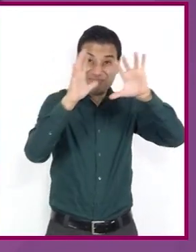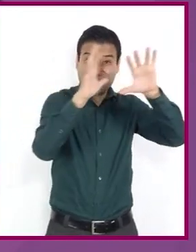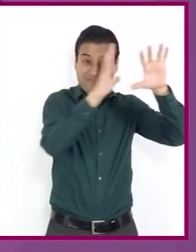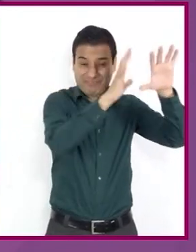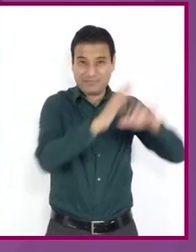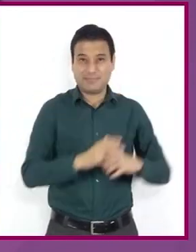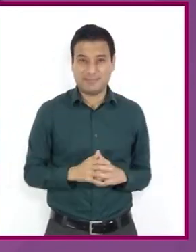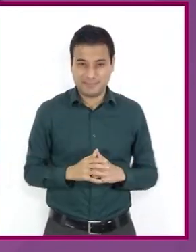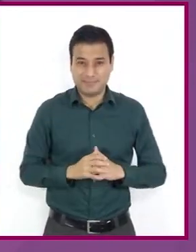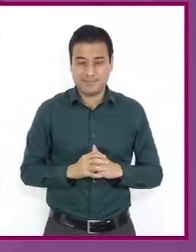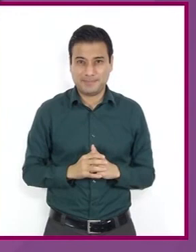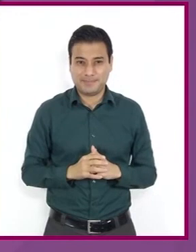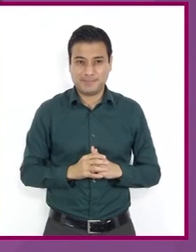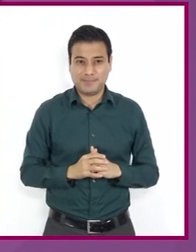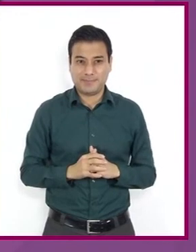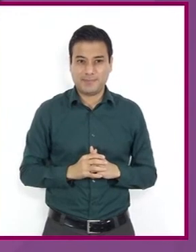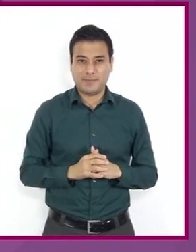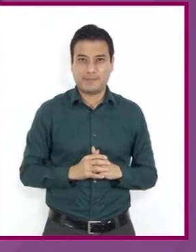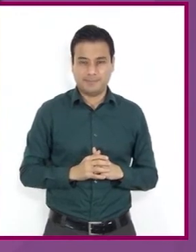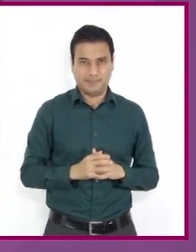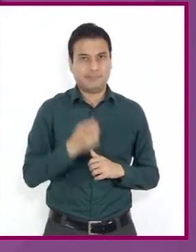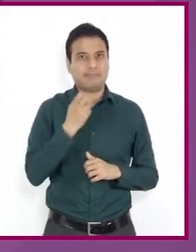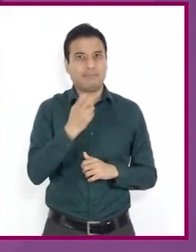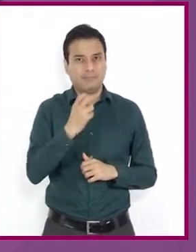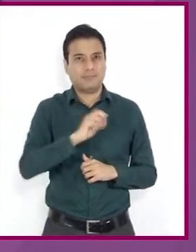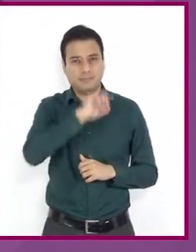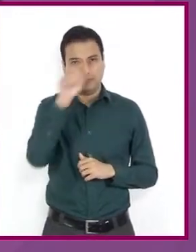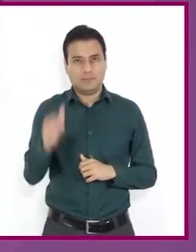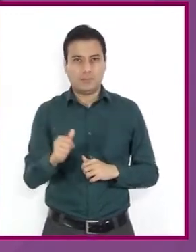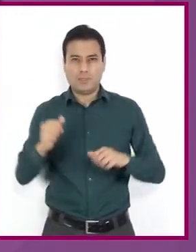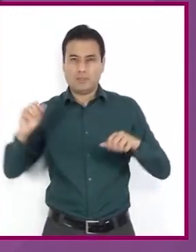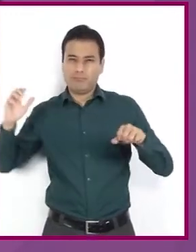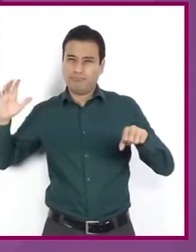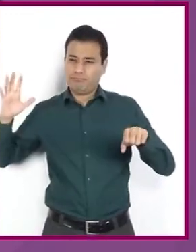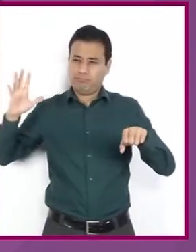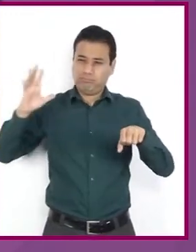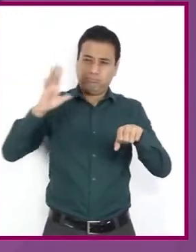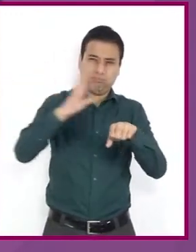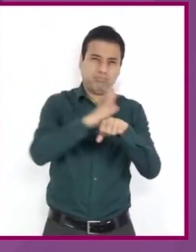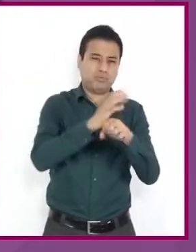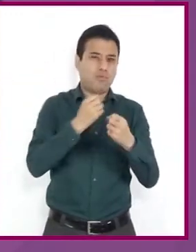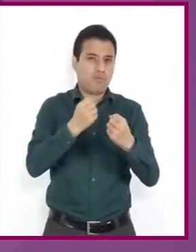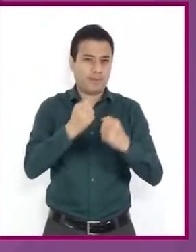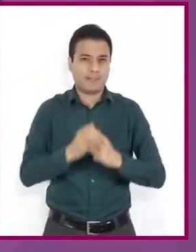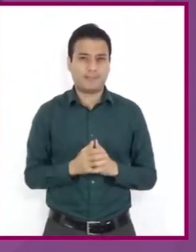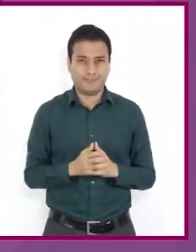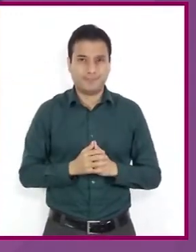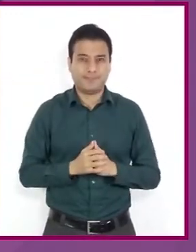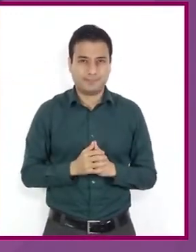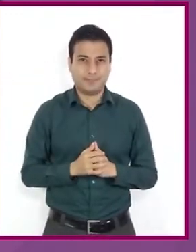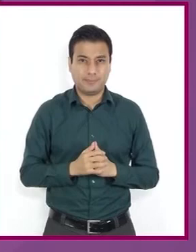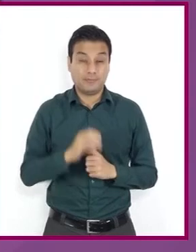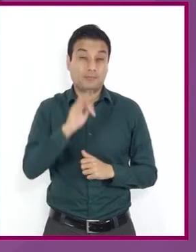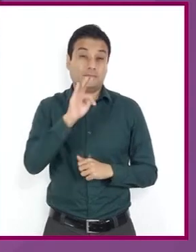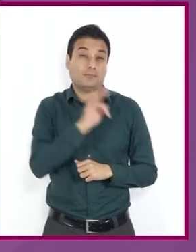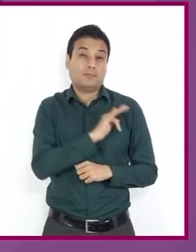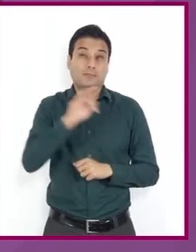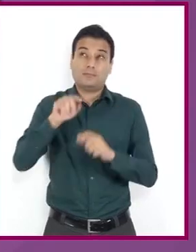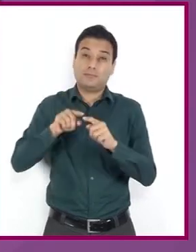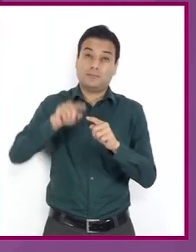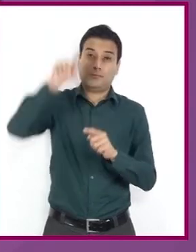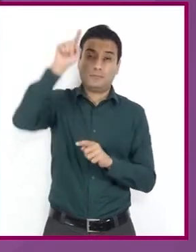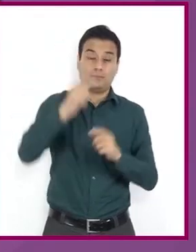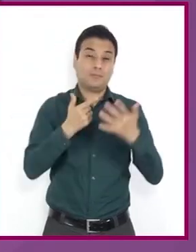sólido del relieve marino, aumenta de tamaño y rompe contra la costa golpeándola con fuerza. Una ola de tsunami puede medir entre 7